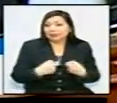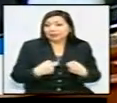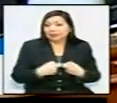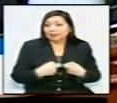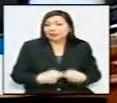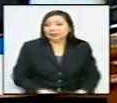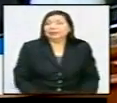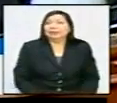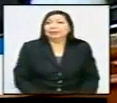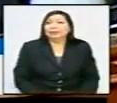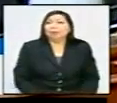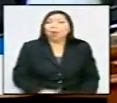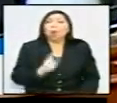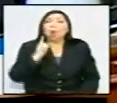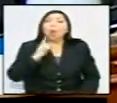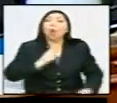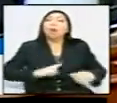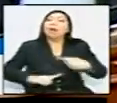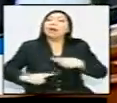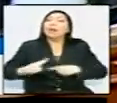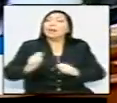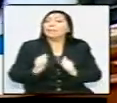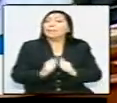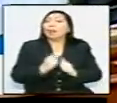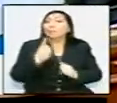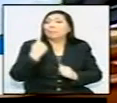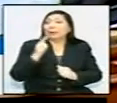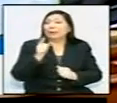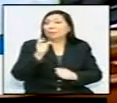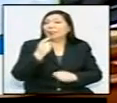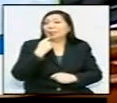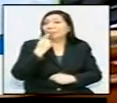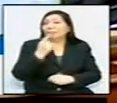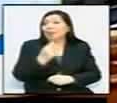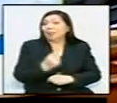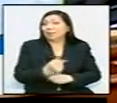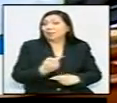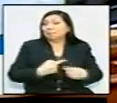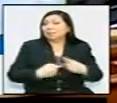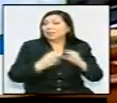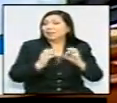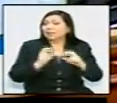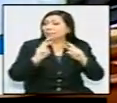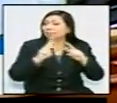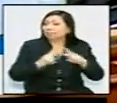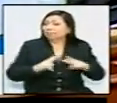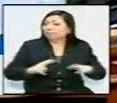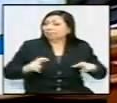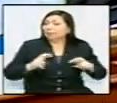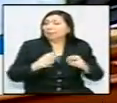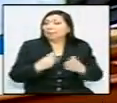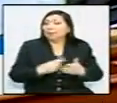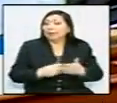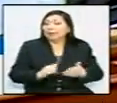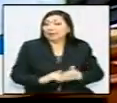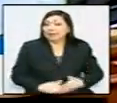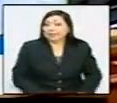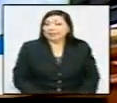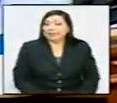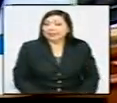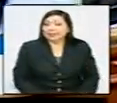han sido adulterados por el denunciante y este caso viene siendo investigado.